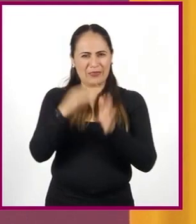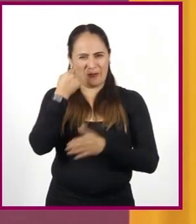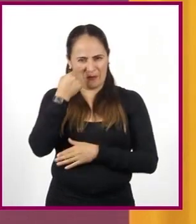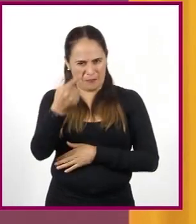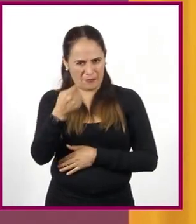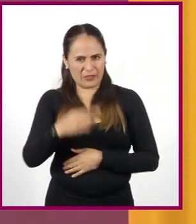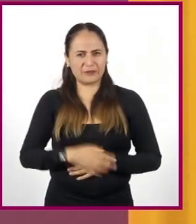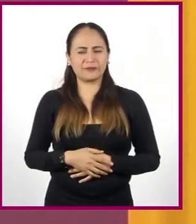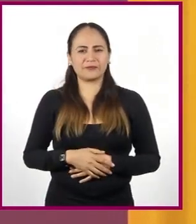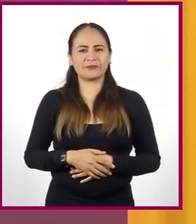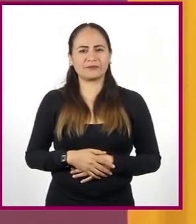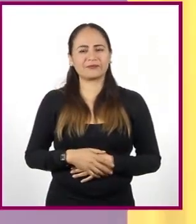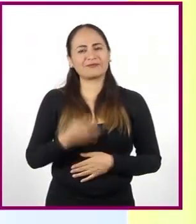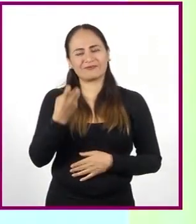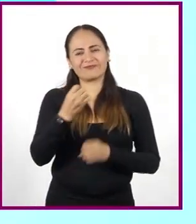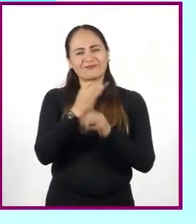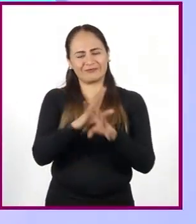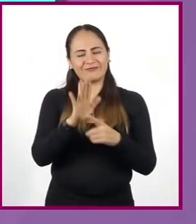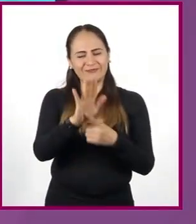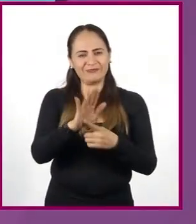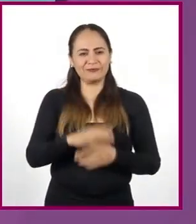fragmento audiovisual que nos brinda una idea.